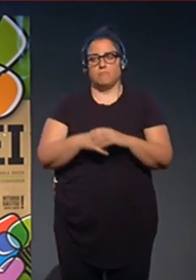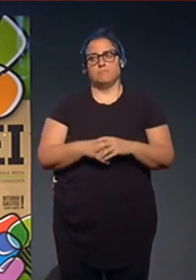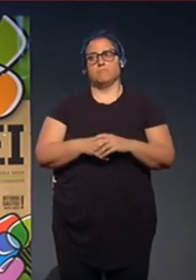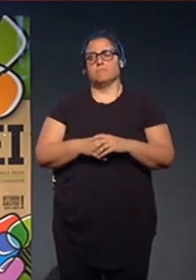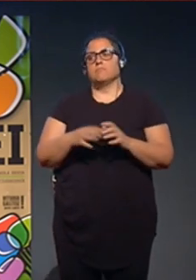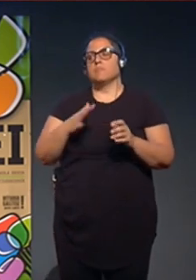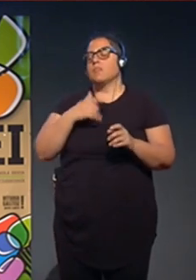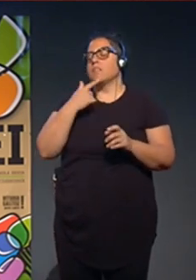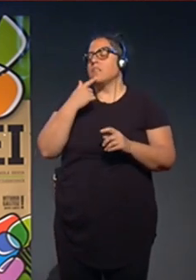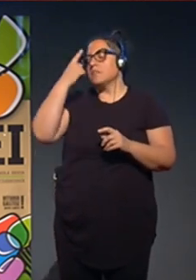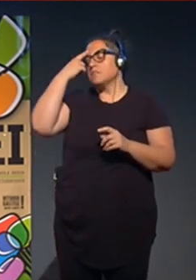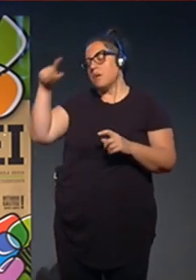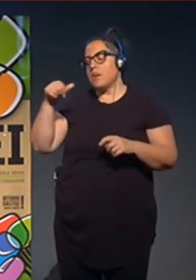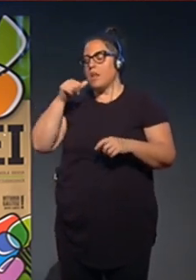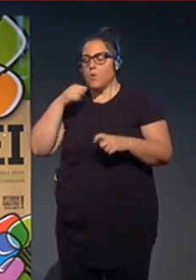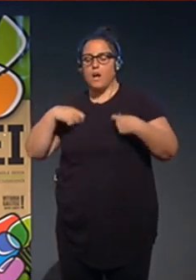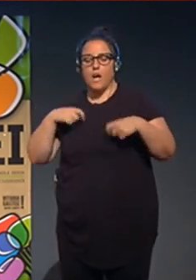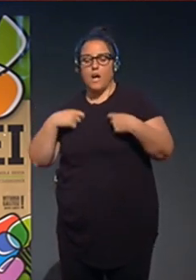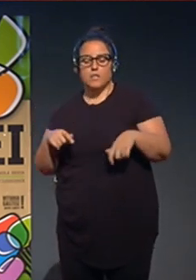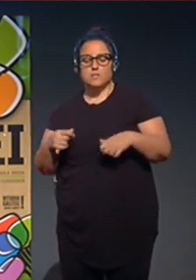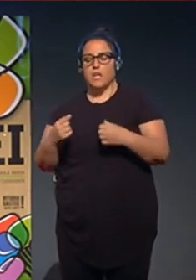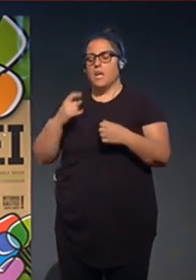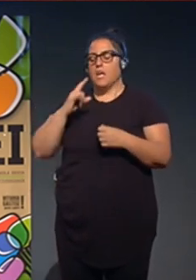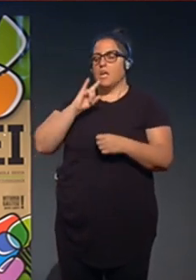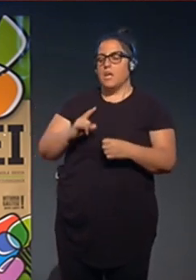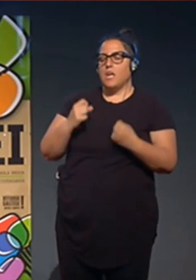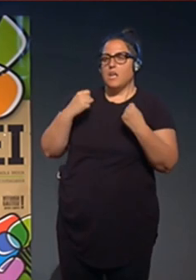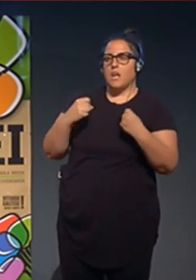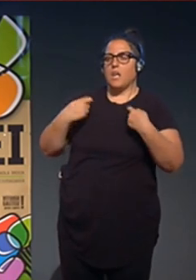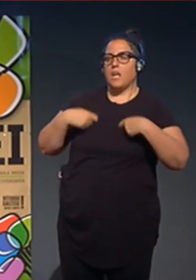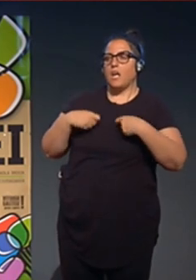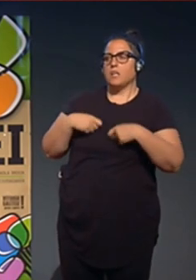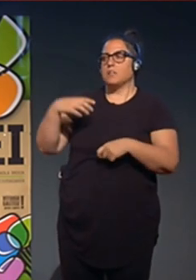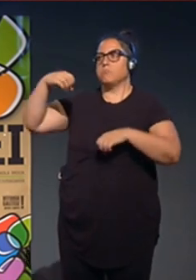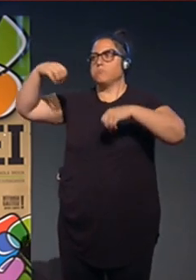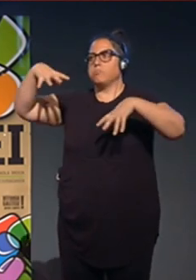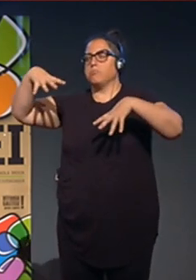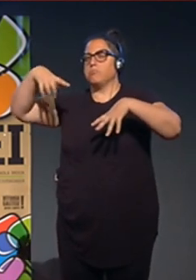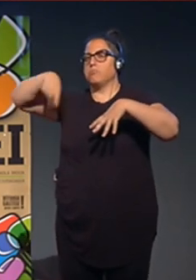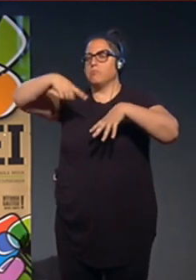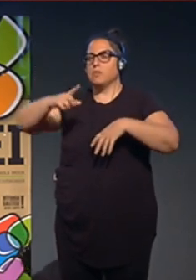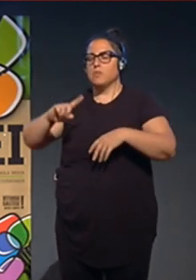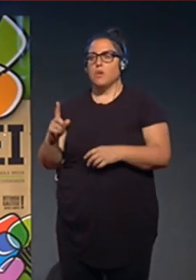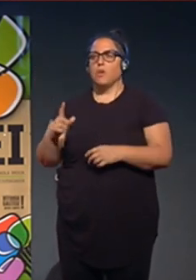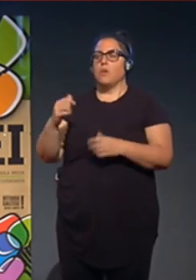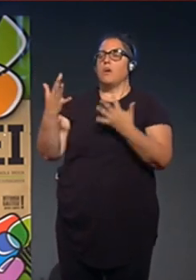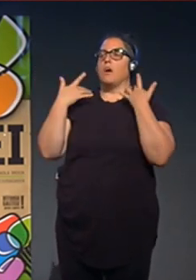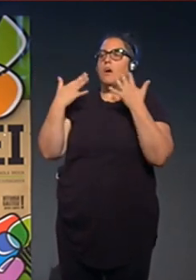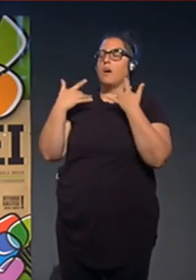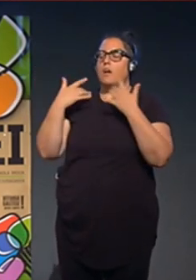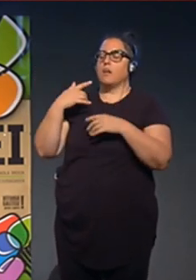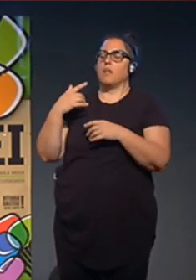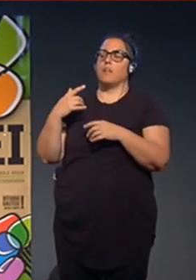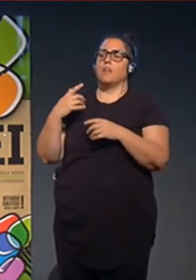cuánto agua gastamos no gastemos más energía de la necesaria no dejar las luces encendidas no tener el aire acondicionado innecesariamente por